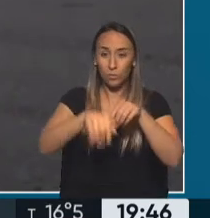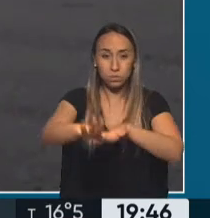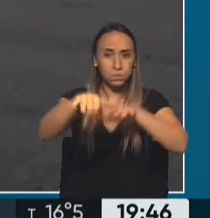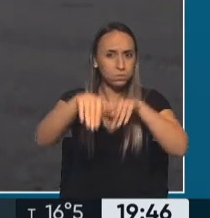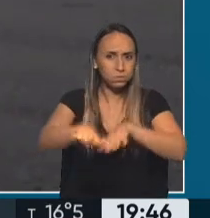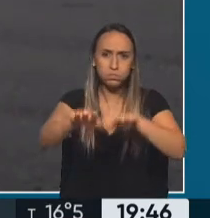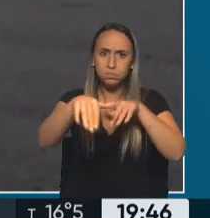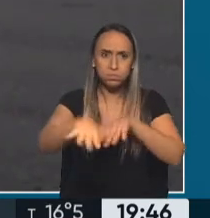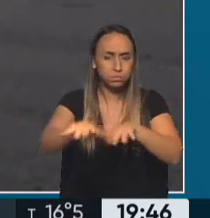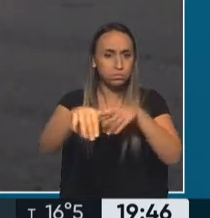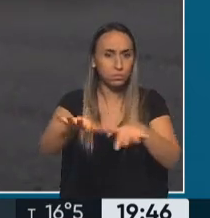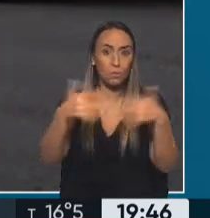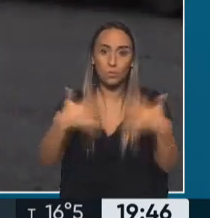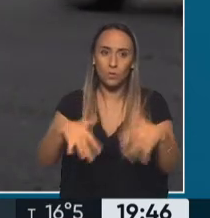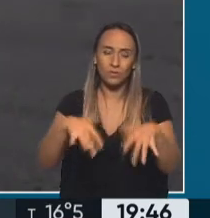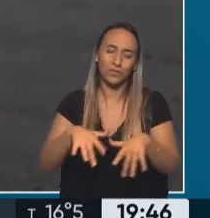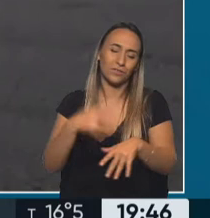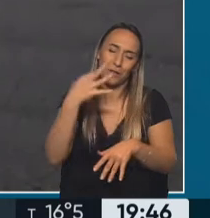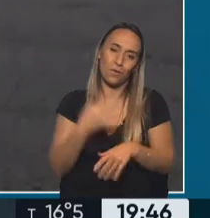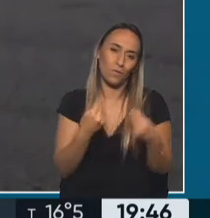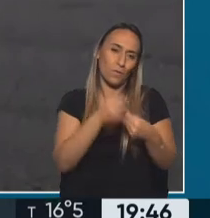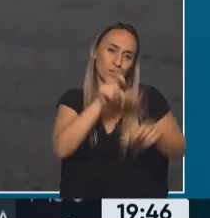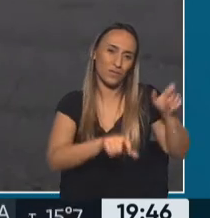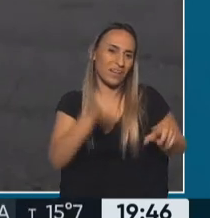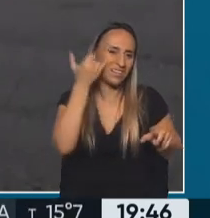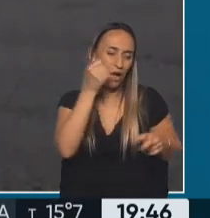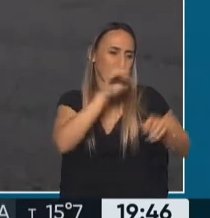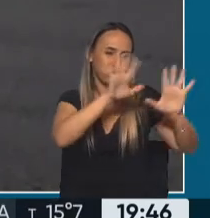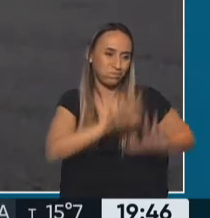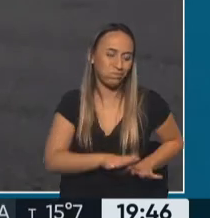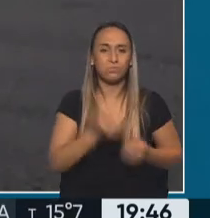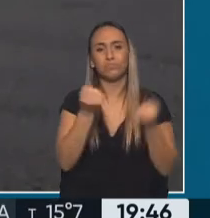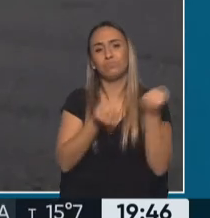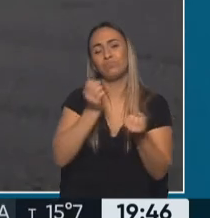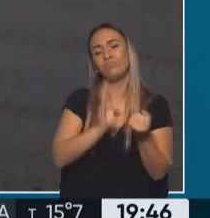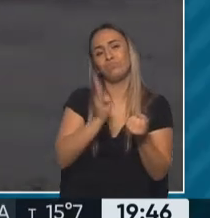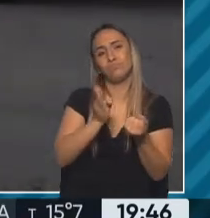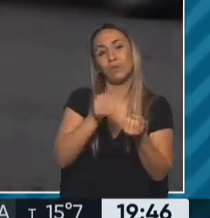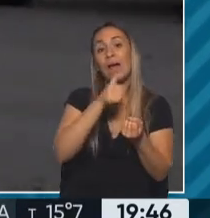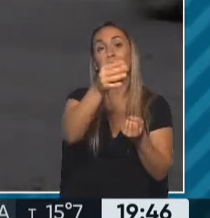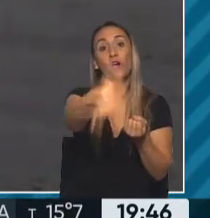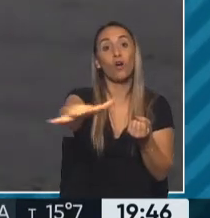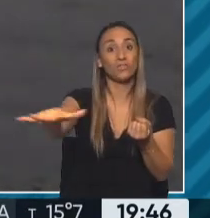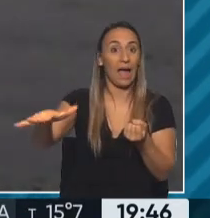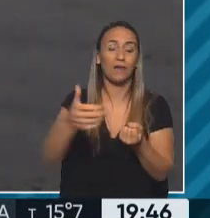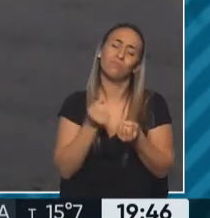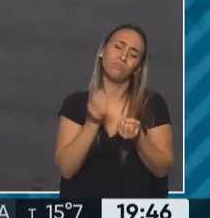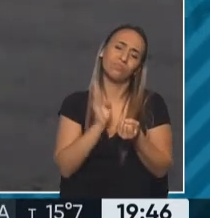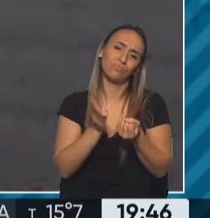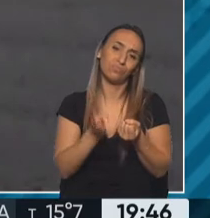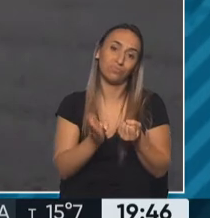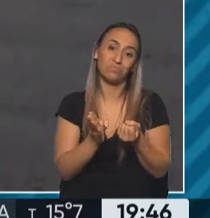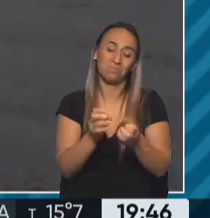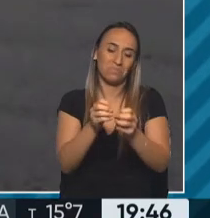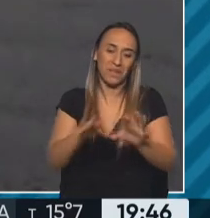aquí seguramente muchos ya comenzaron a circular hacia la costa atlántica para el